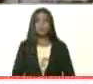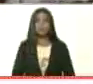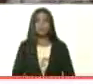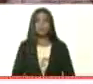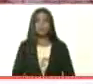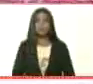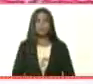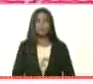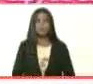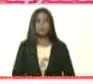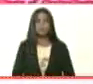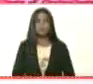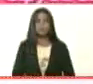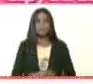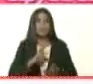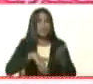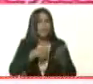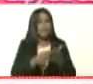En la agenda diaria,